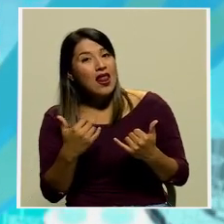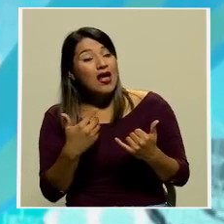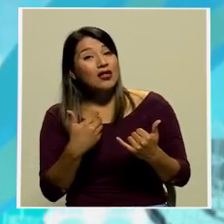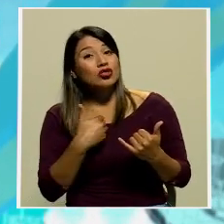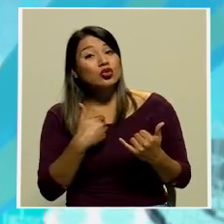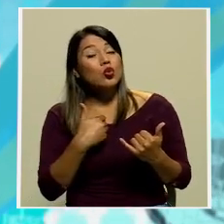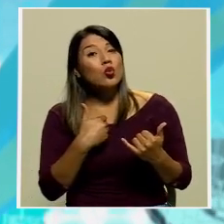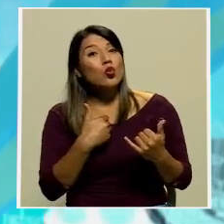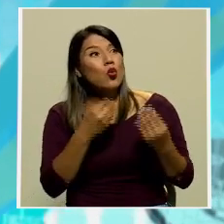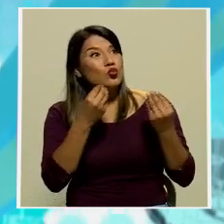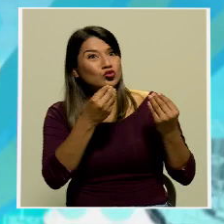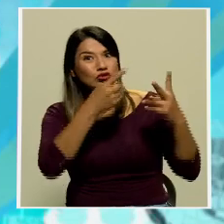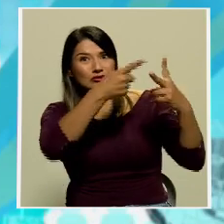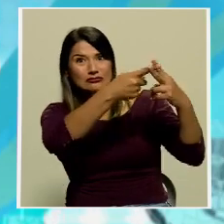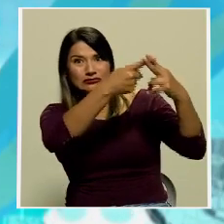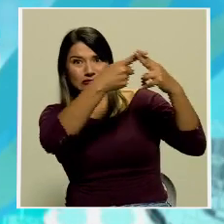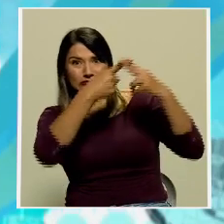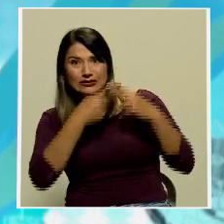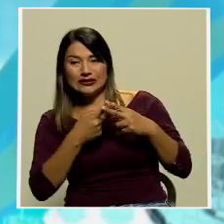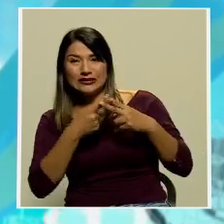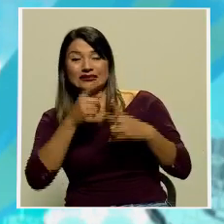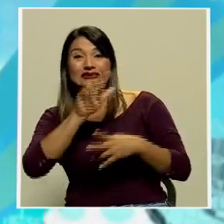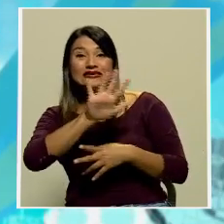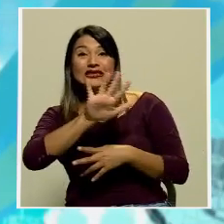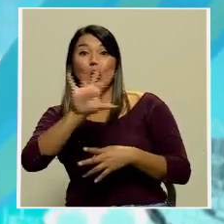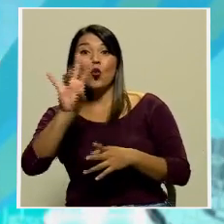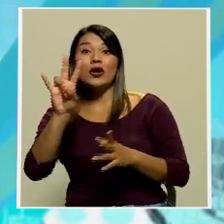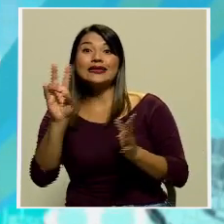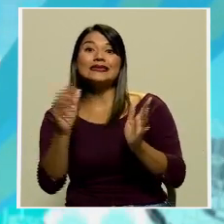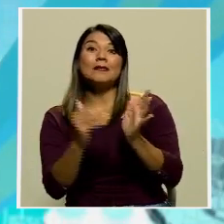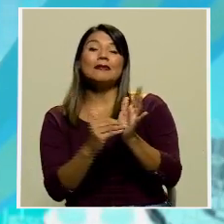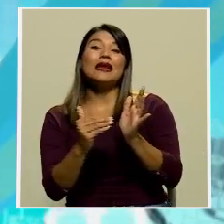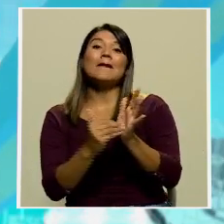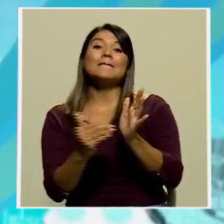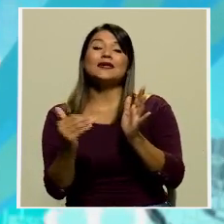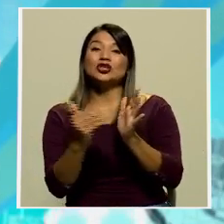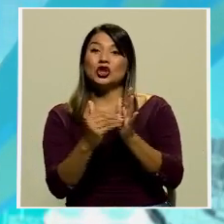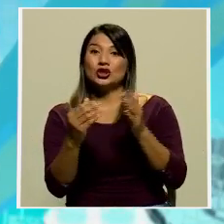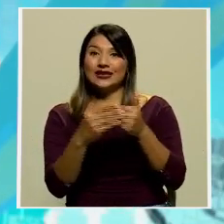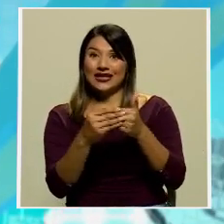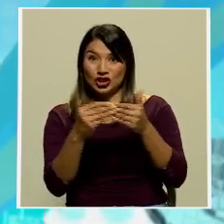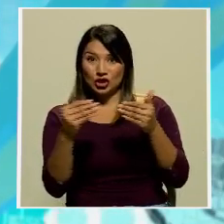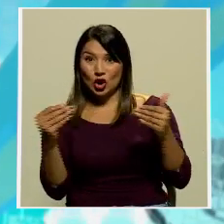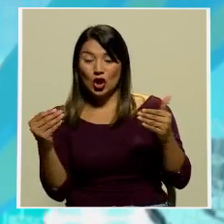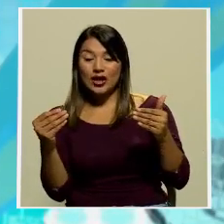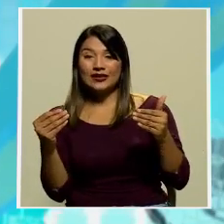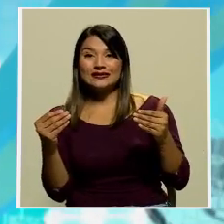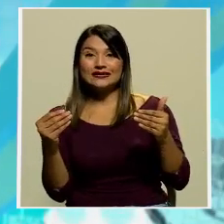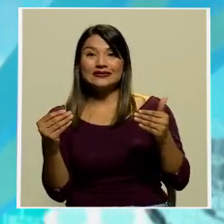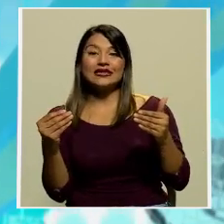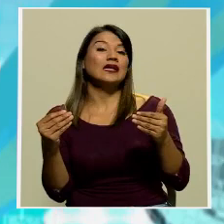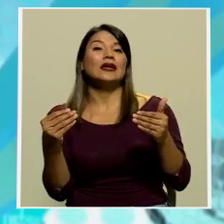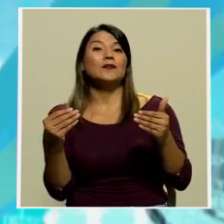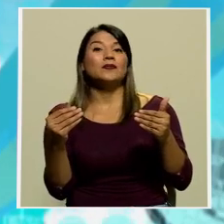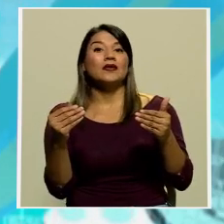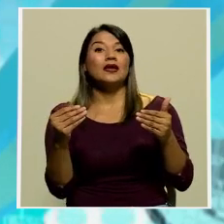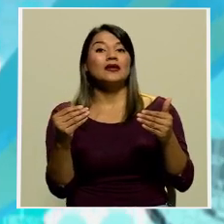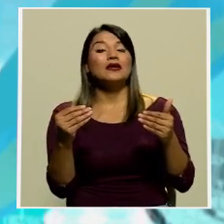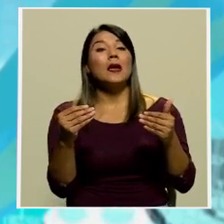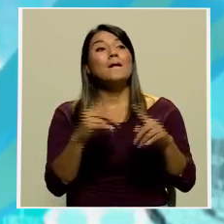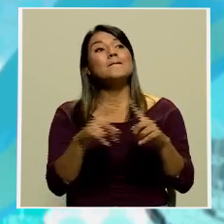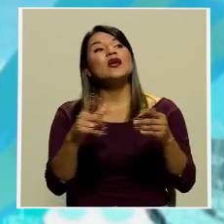gigantesca, como vos bien decías, 57.000 millones de dólares le prestó el fondo, luego solo se hicieron